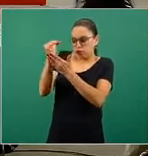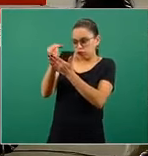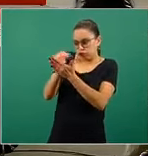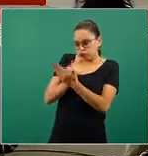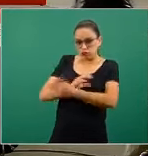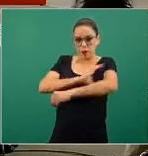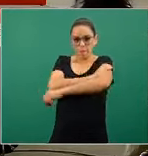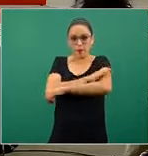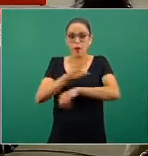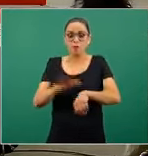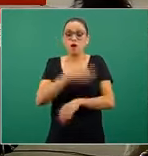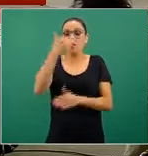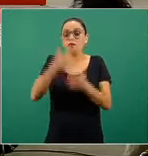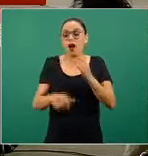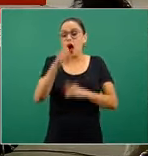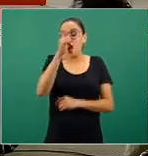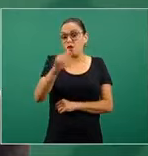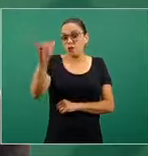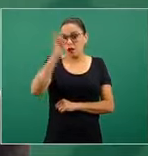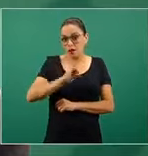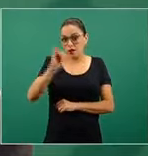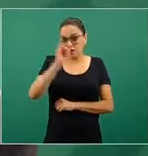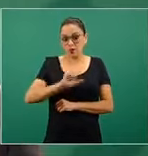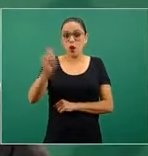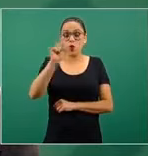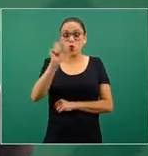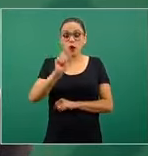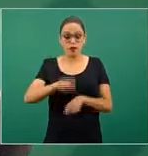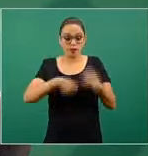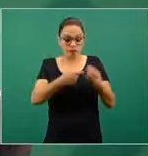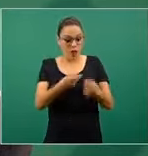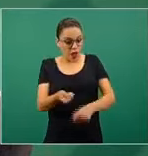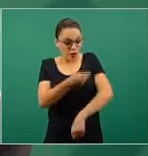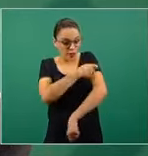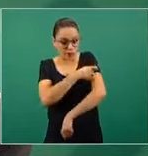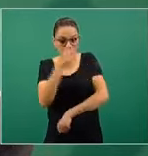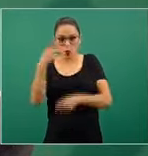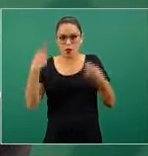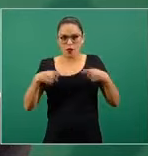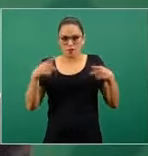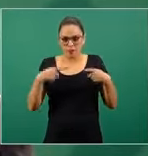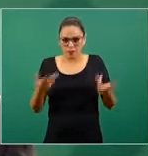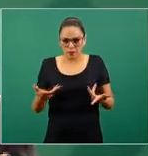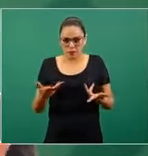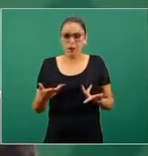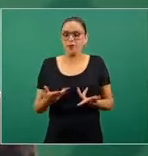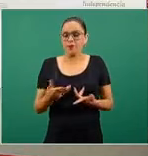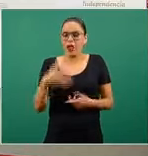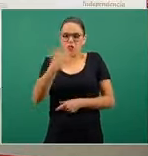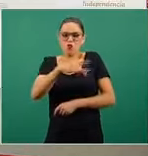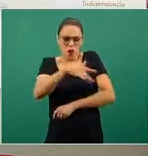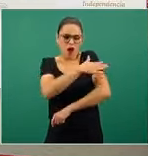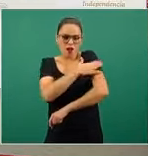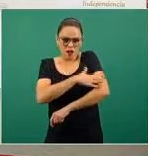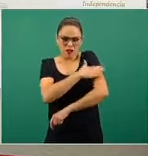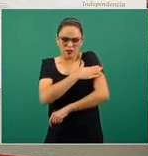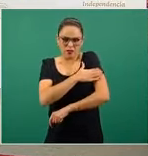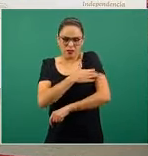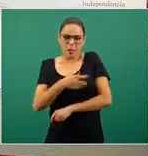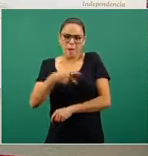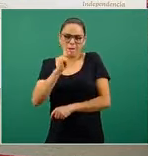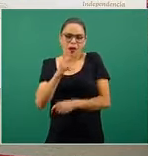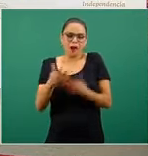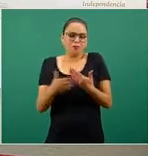grado de hidratación. Cuando se inyecta a una persona, la propia experiencia dolorosa, aunque es mínima, a veces puede